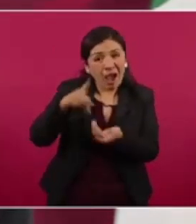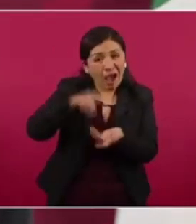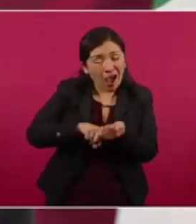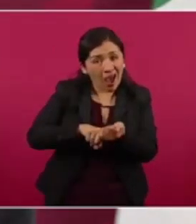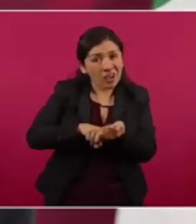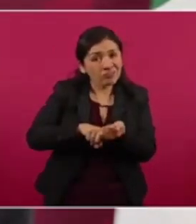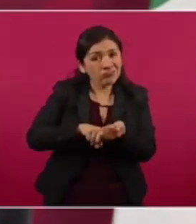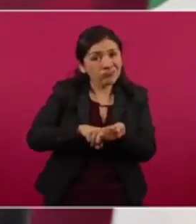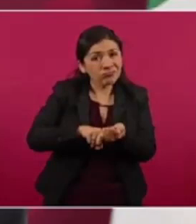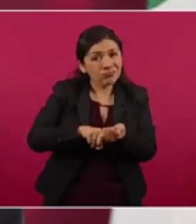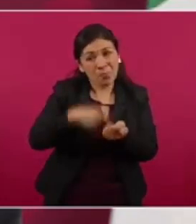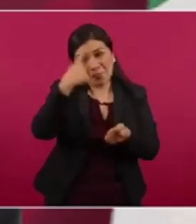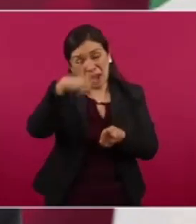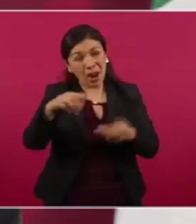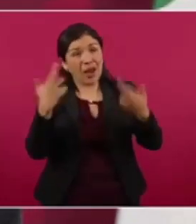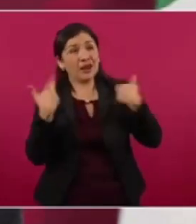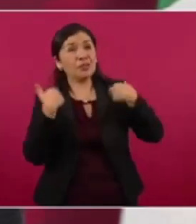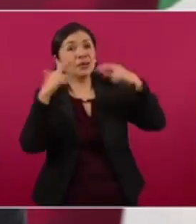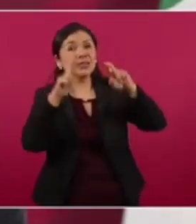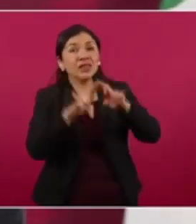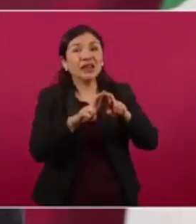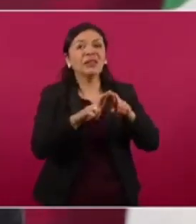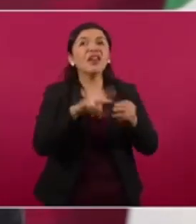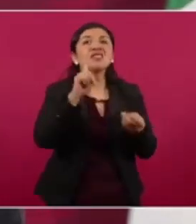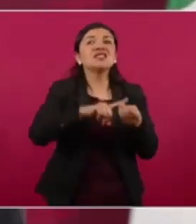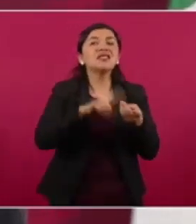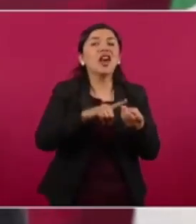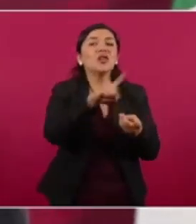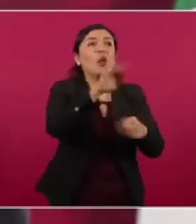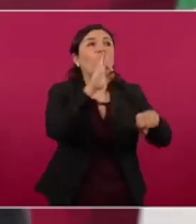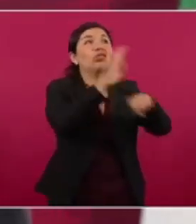a sus representantes, a sus voceros,